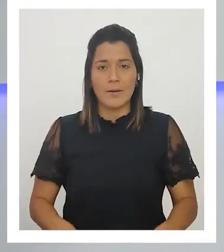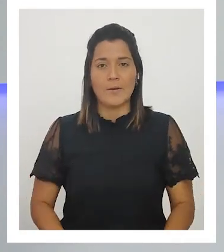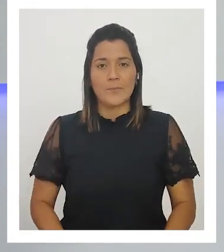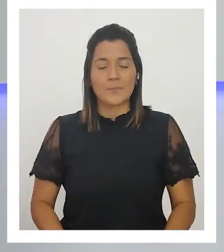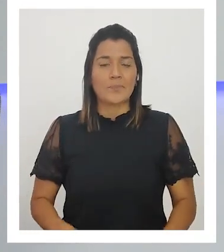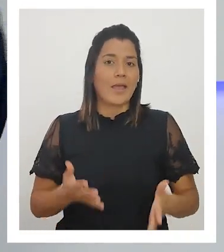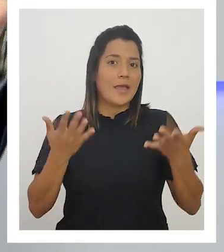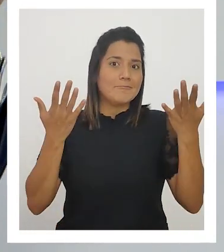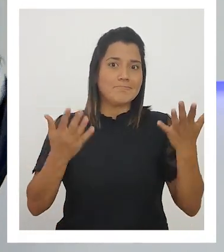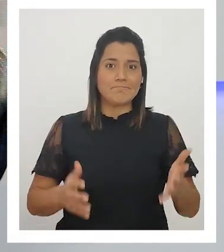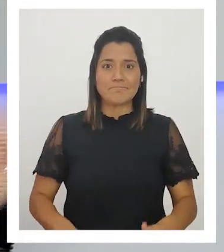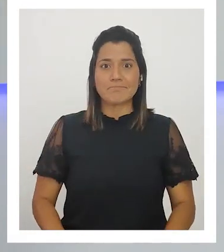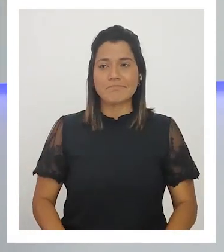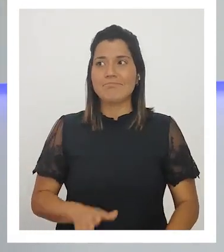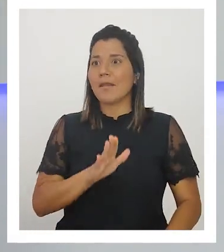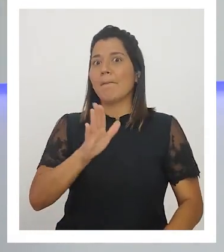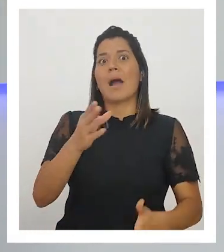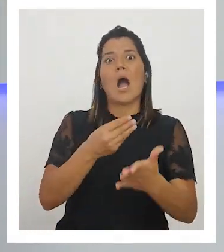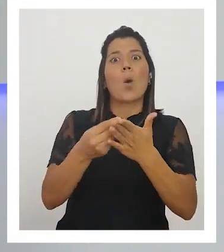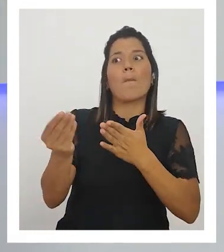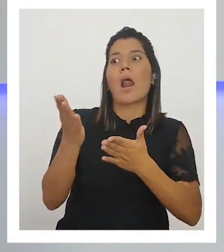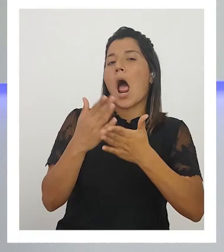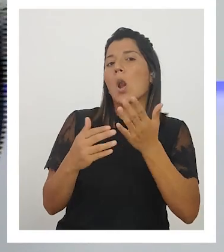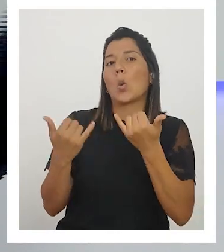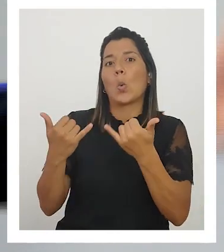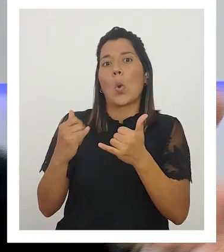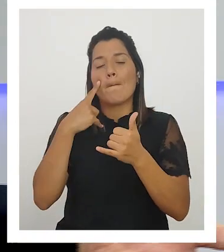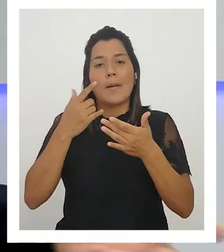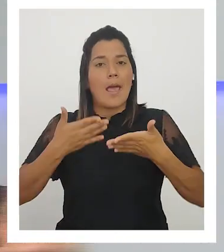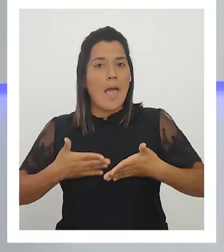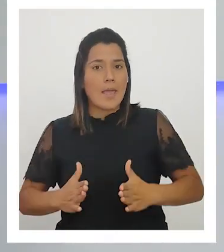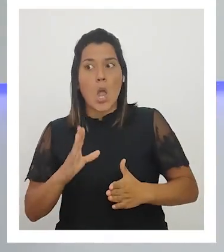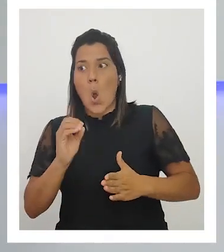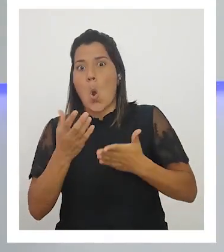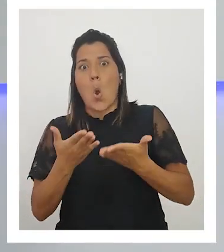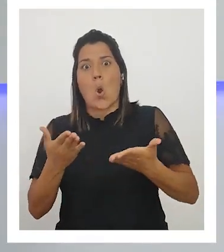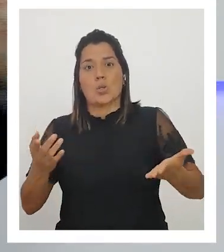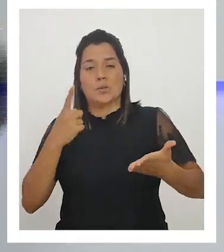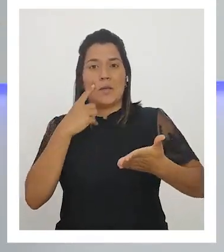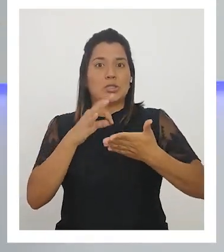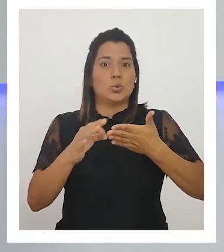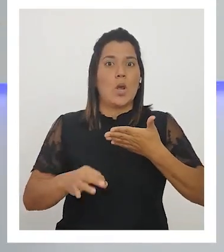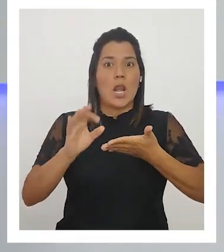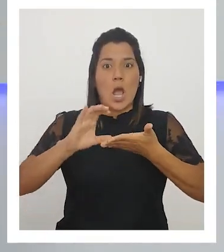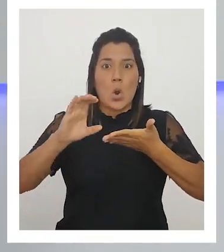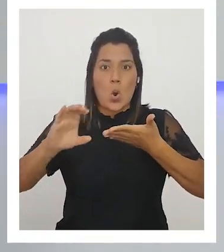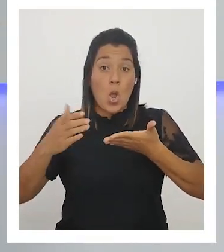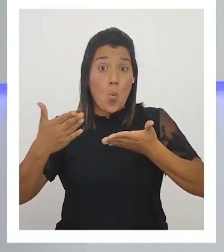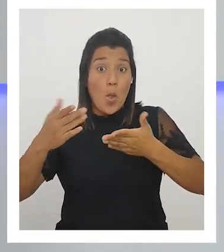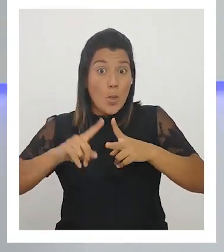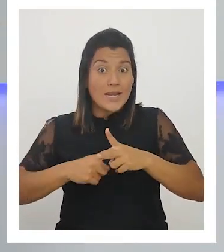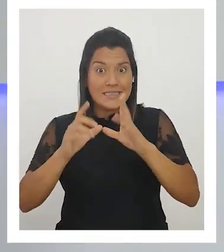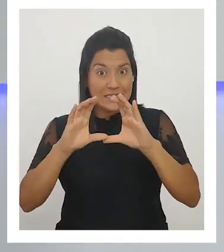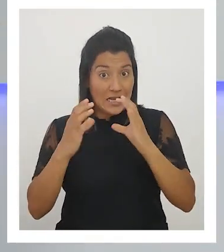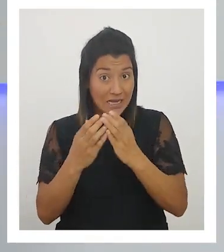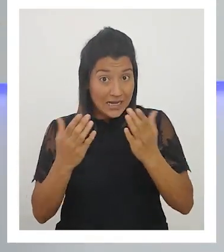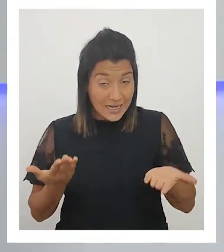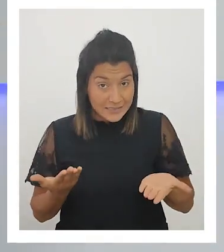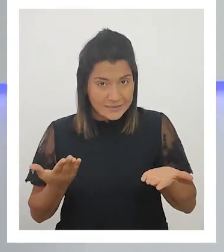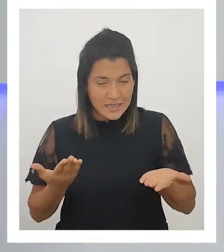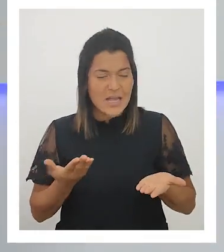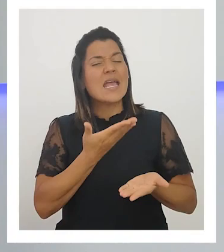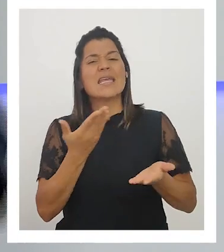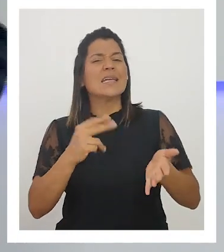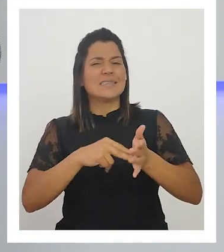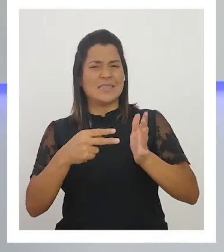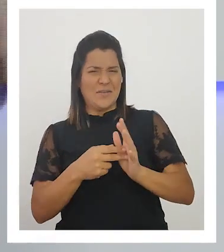a comprarle algún juguete a sus hijos o útiles cuando hay momento de entrada de clases. O sea, lo que quiero decir es que tampoco es